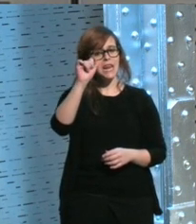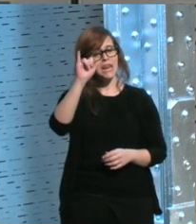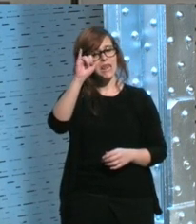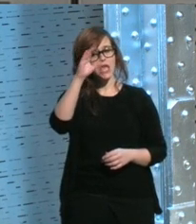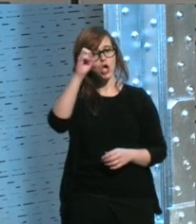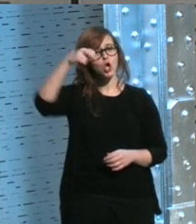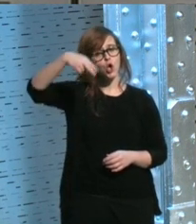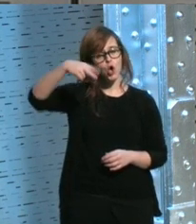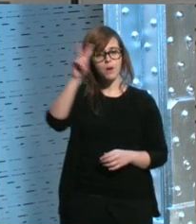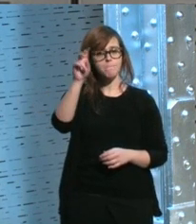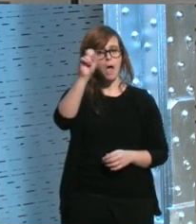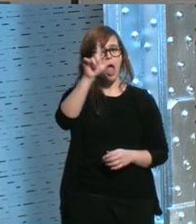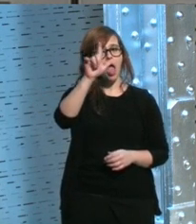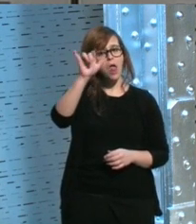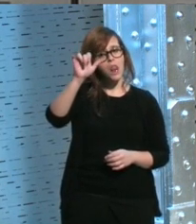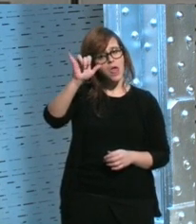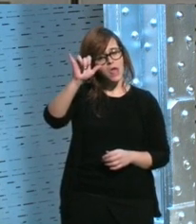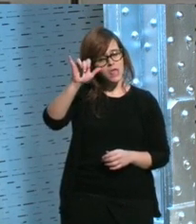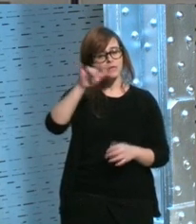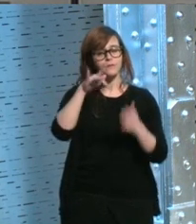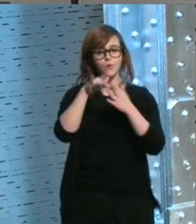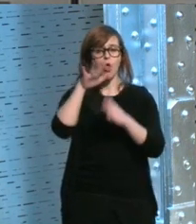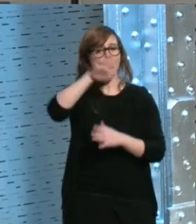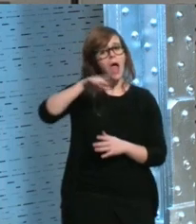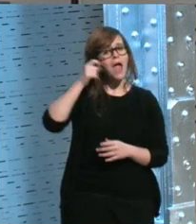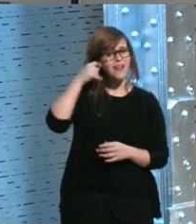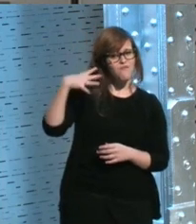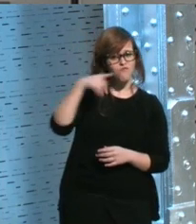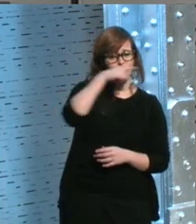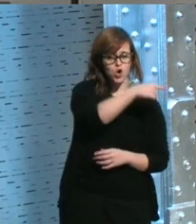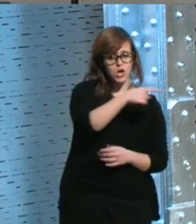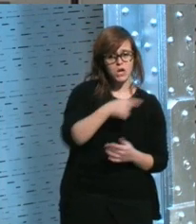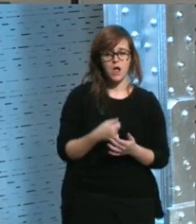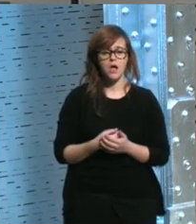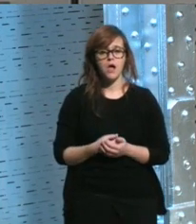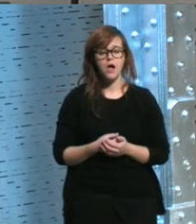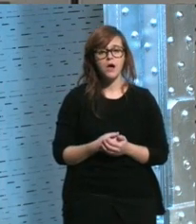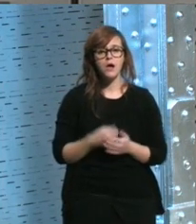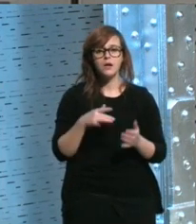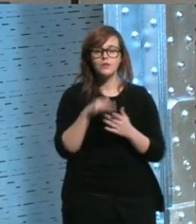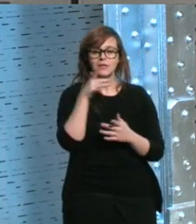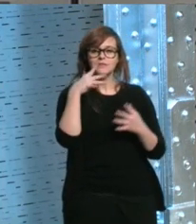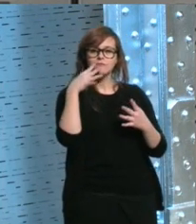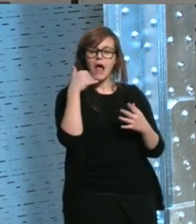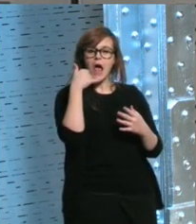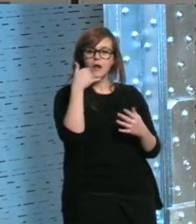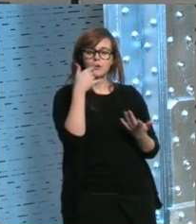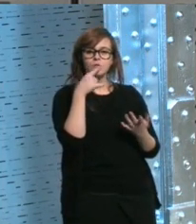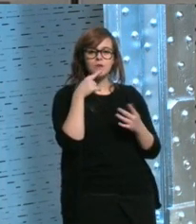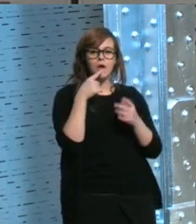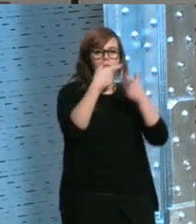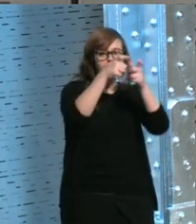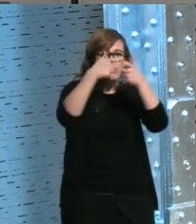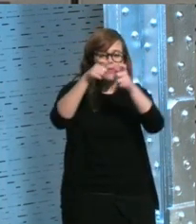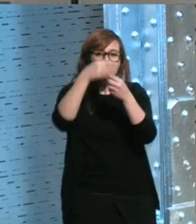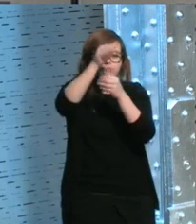La innovación no se da, a mi modo de ver, de manera global, no es lo mismo, se da de manera distribuida porque mucha gente está tratando de